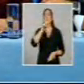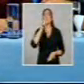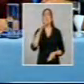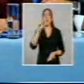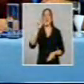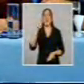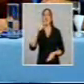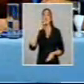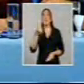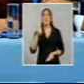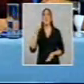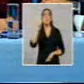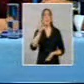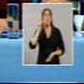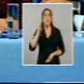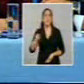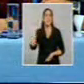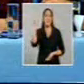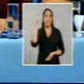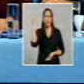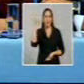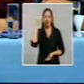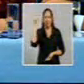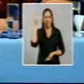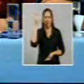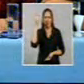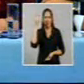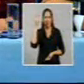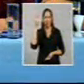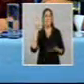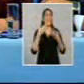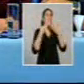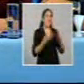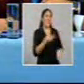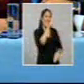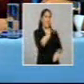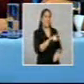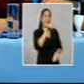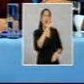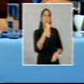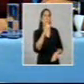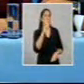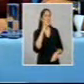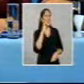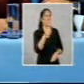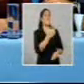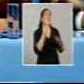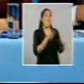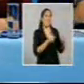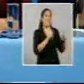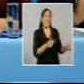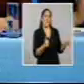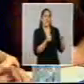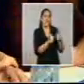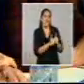provincia de La Pampa. Y gracias, Luchi, también por acompañarnos, claro que sí.